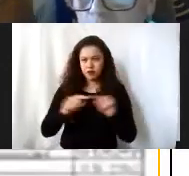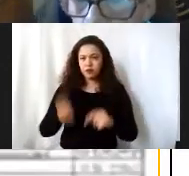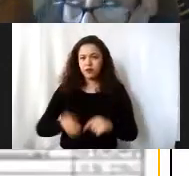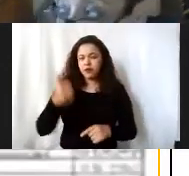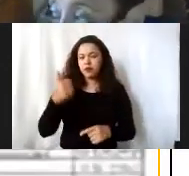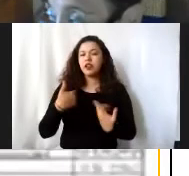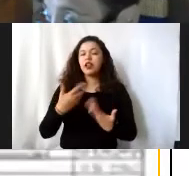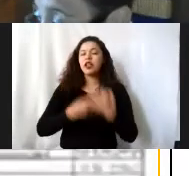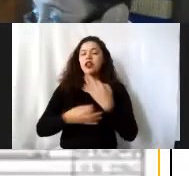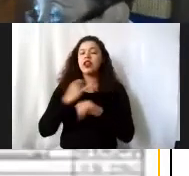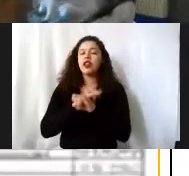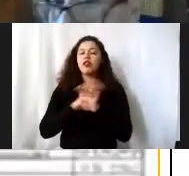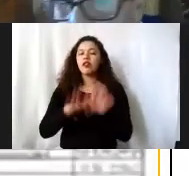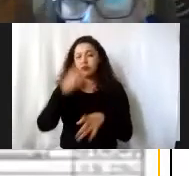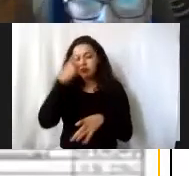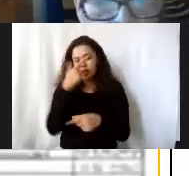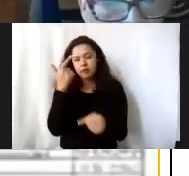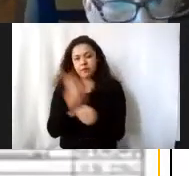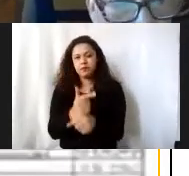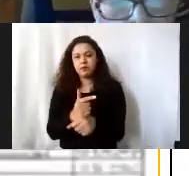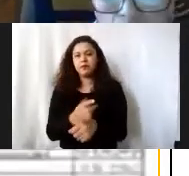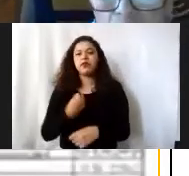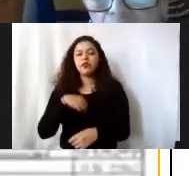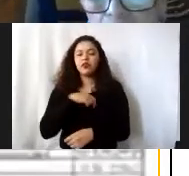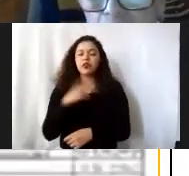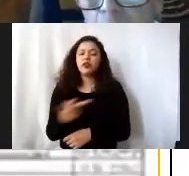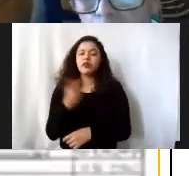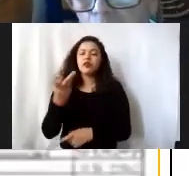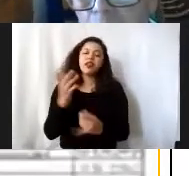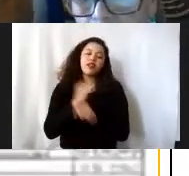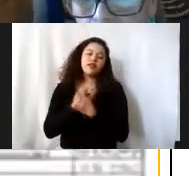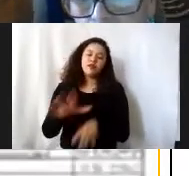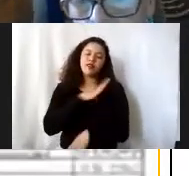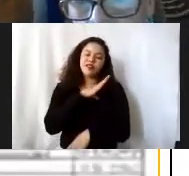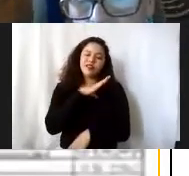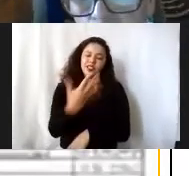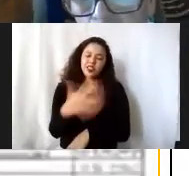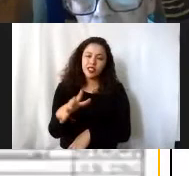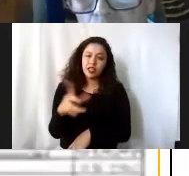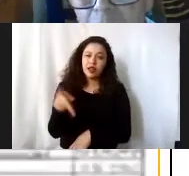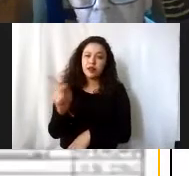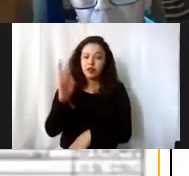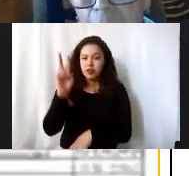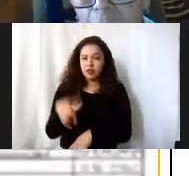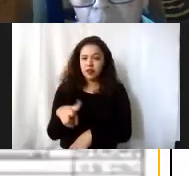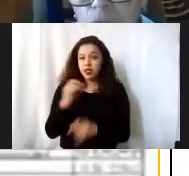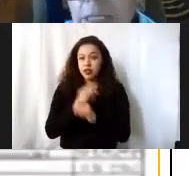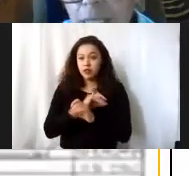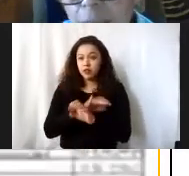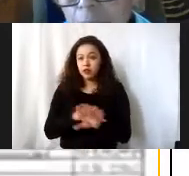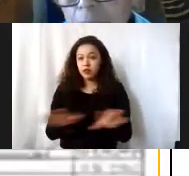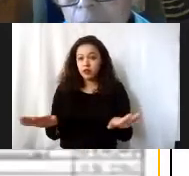datos de identificación, y bueno, ahí vamos a preguntar esos datos generales, pero realmente que sean datos que